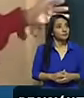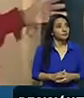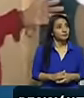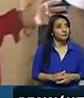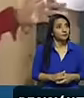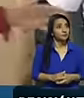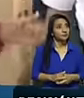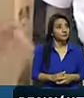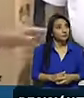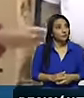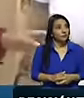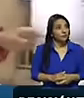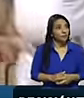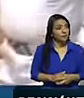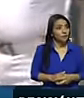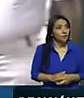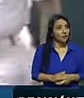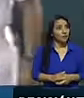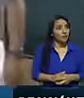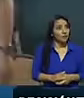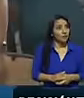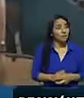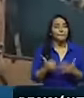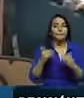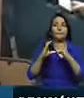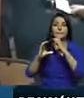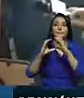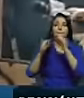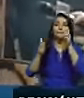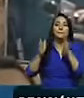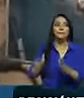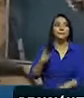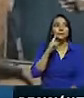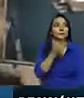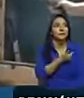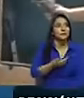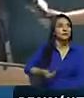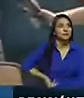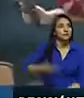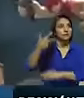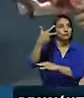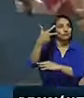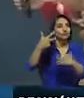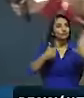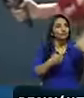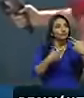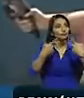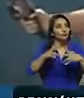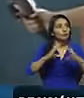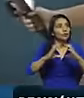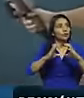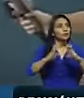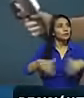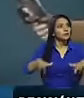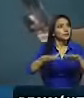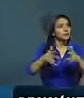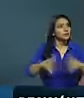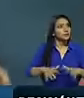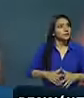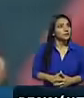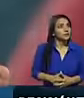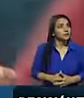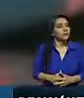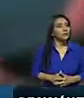conversar con la candidata a la presidencia ella se está acercando a los medios para poder conversar vamos a